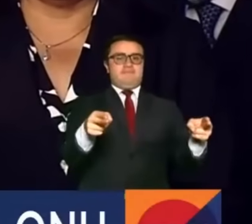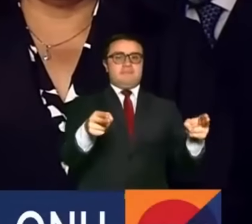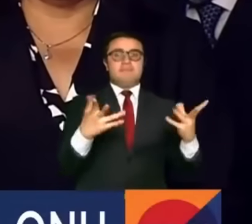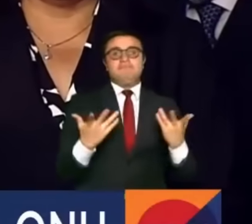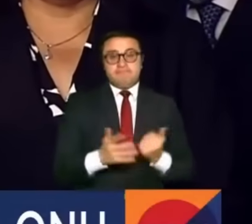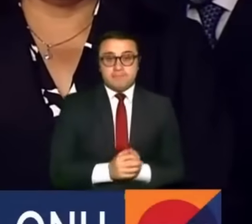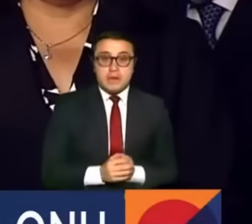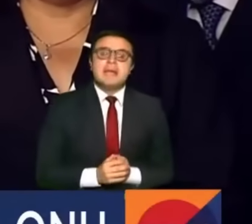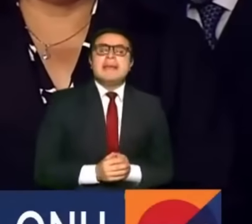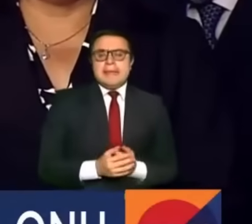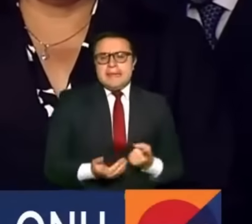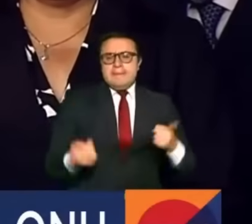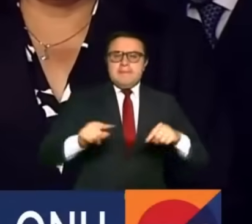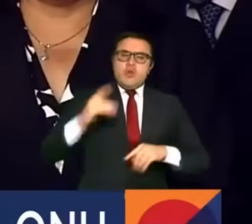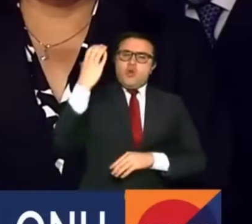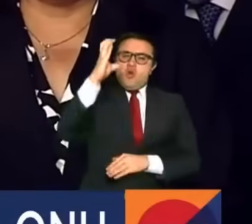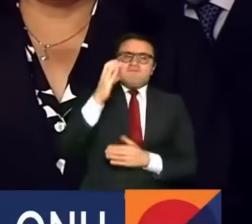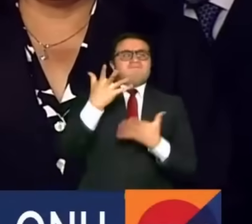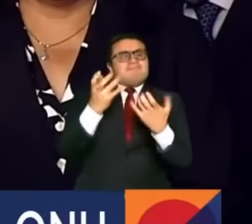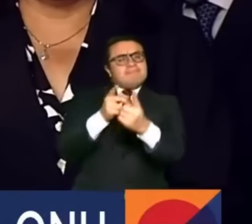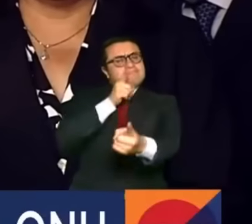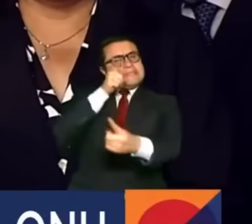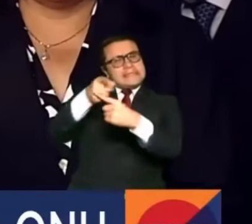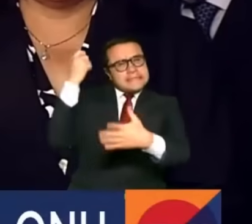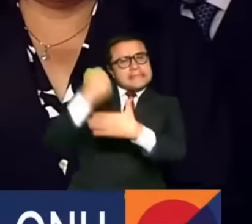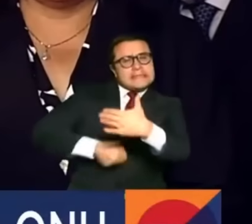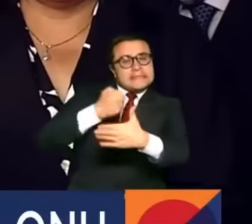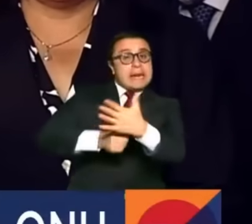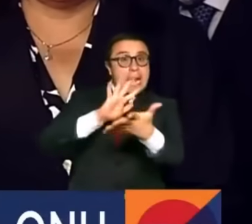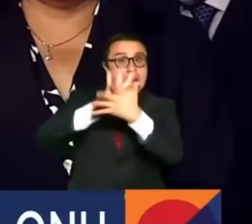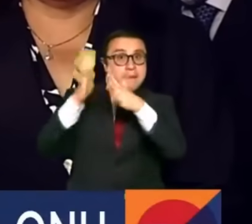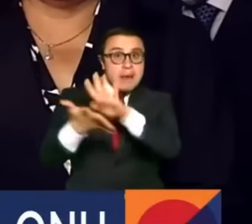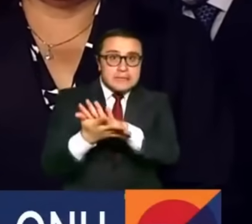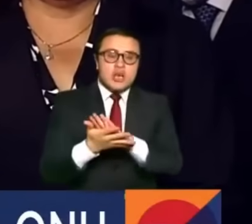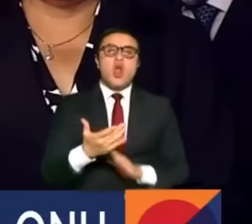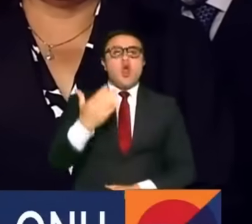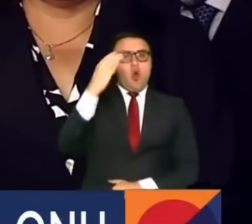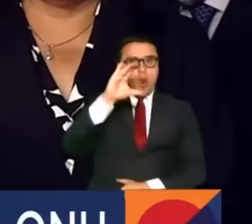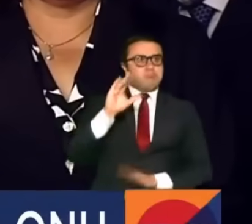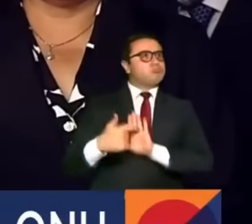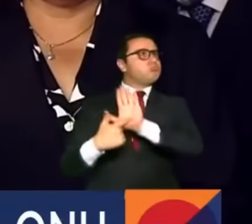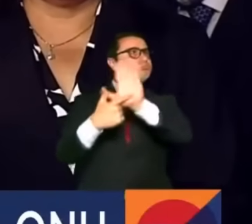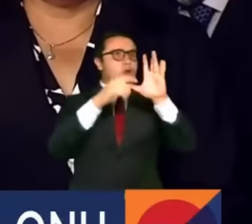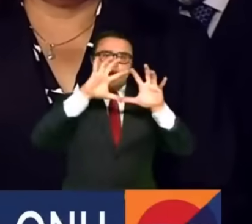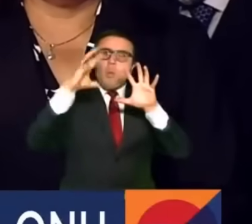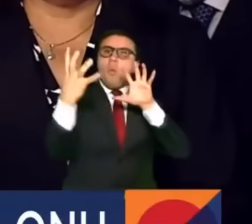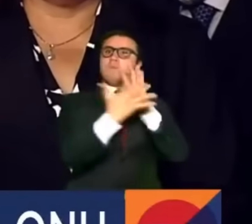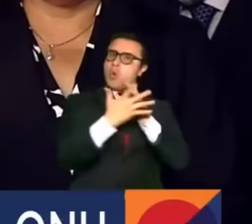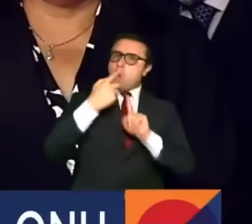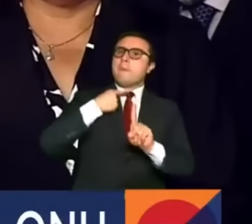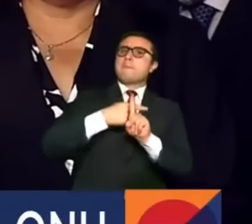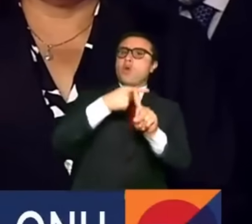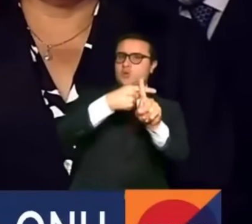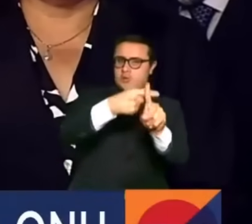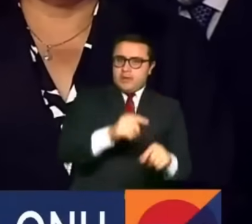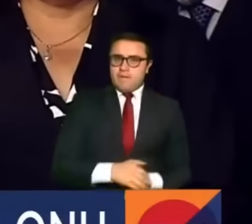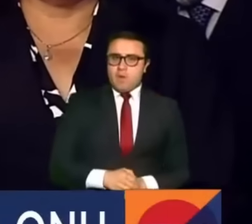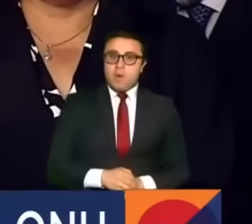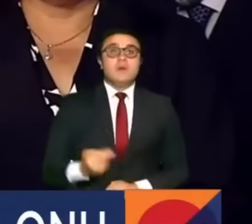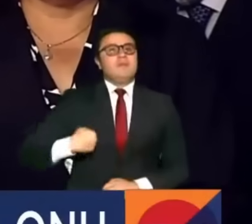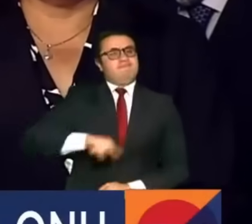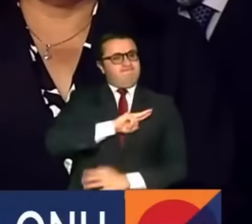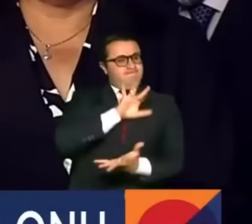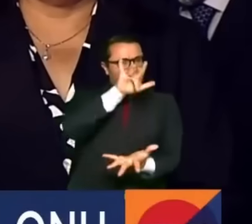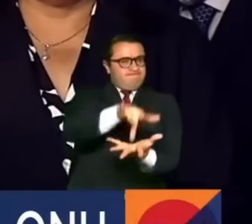exhaustiva de paz, Colombia ha presentado o representado un ejemplo positivo para el mundo. Estamos aquí no solo para